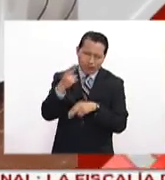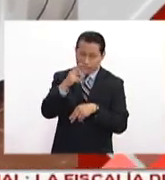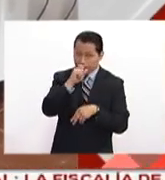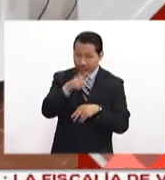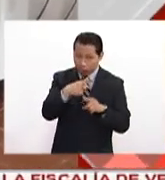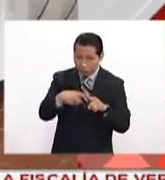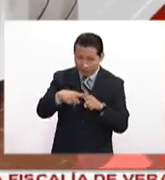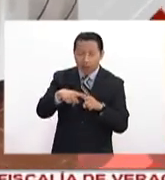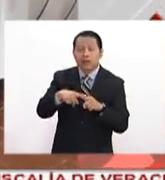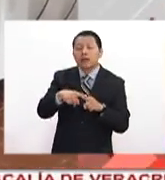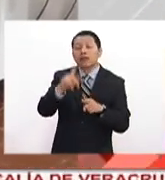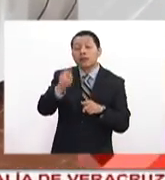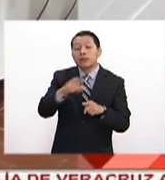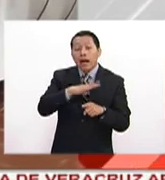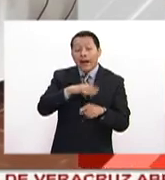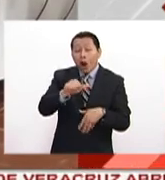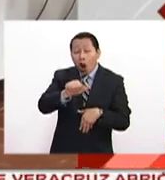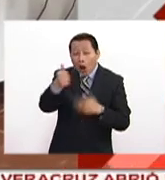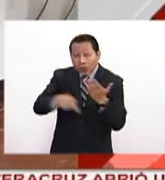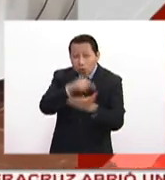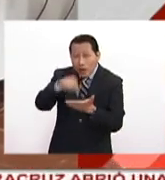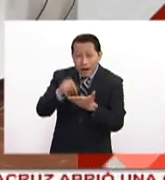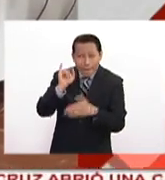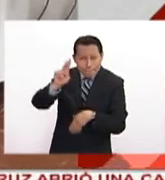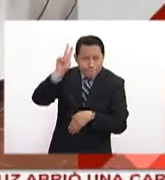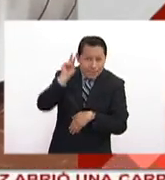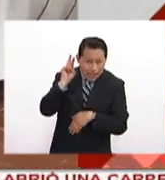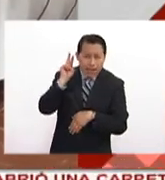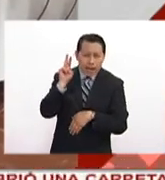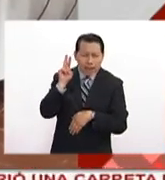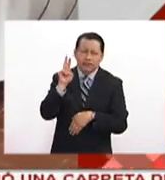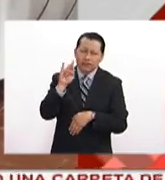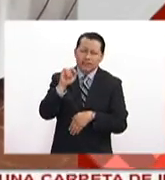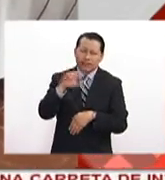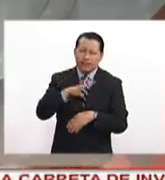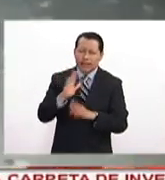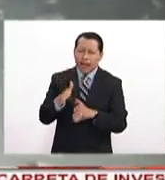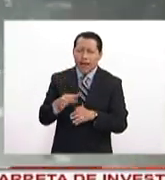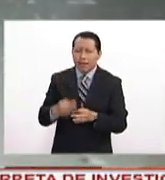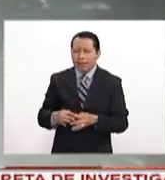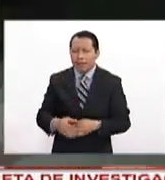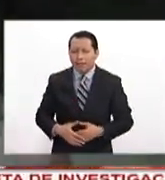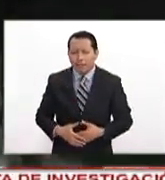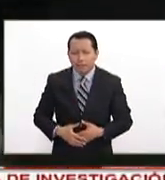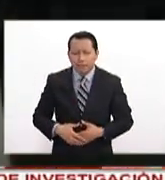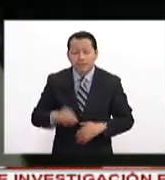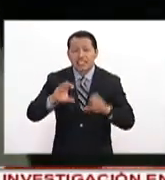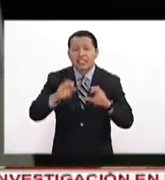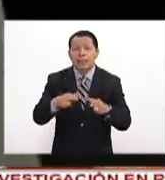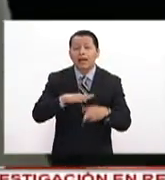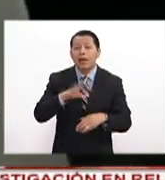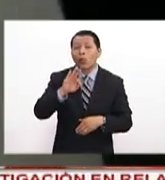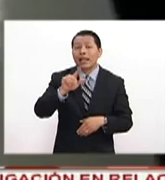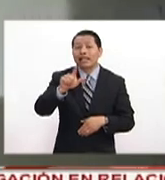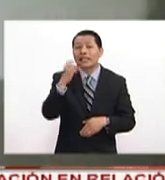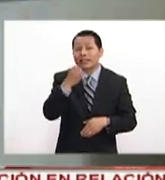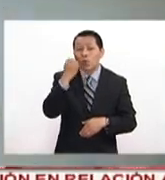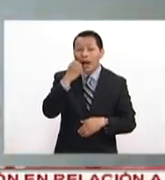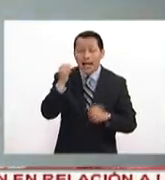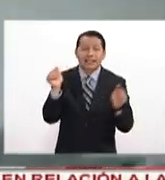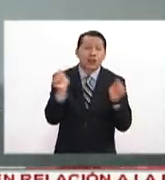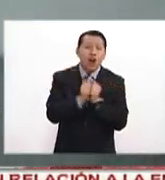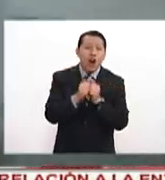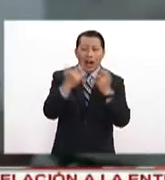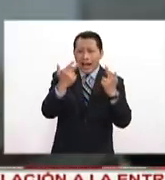también suspendimos clases el viernes, sí habrá clases. En Chiapas hay 47 escuelas con